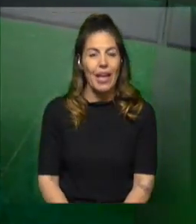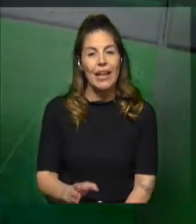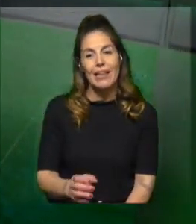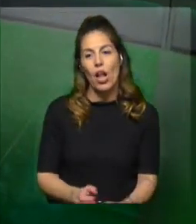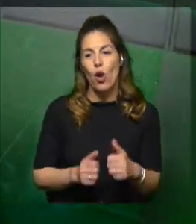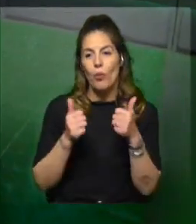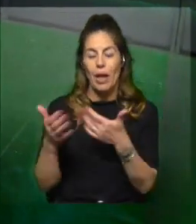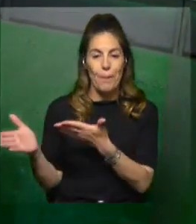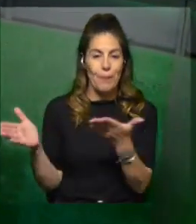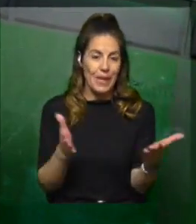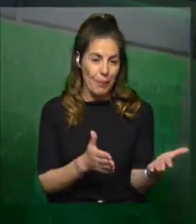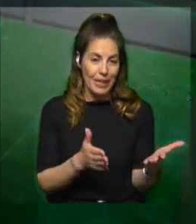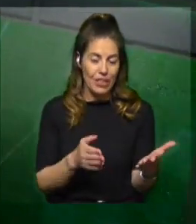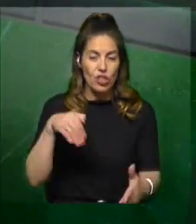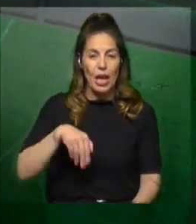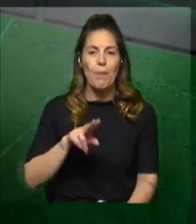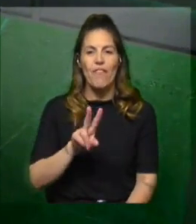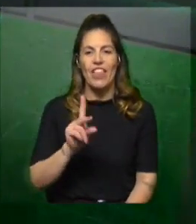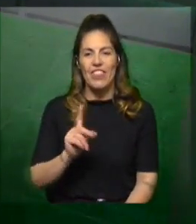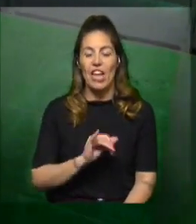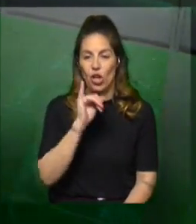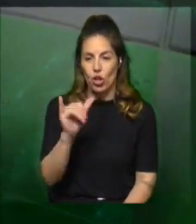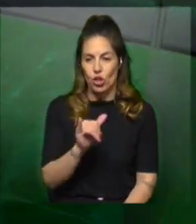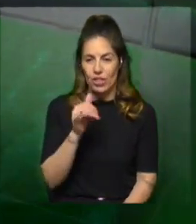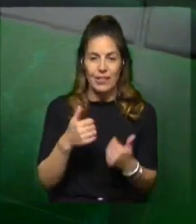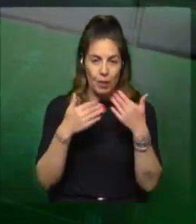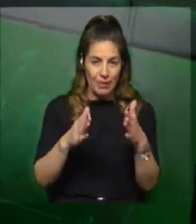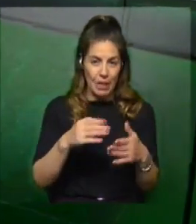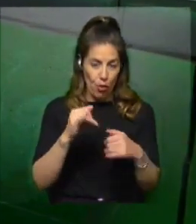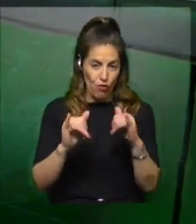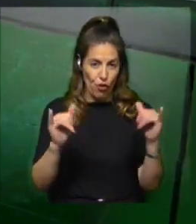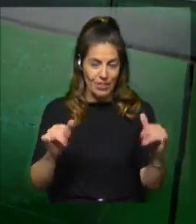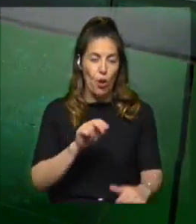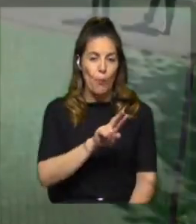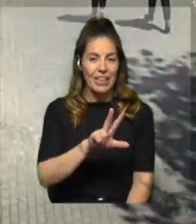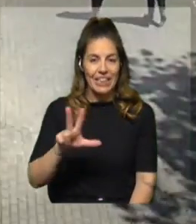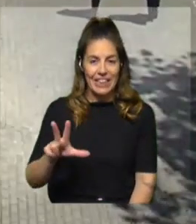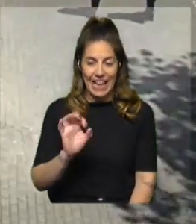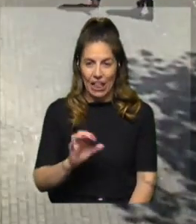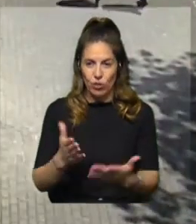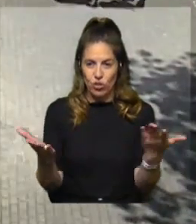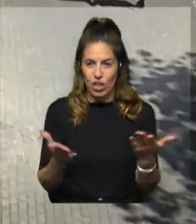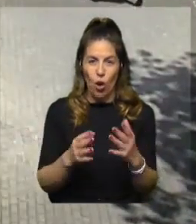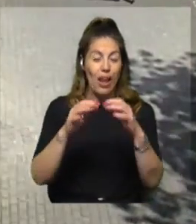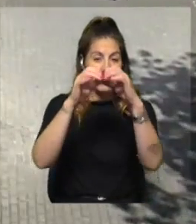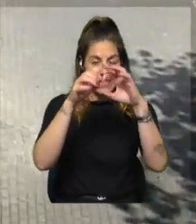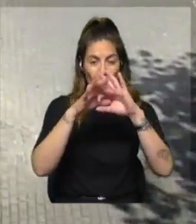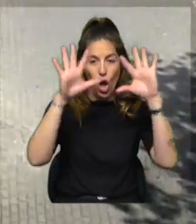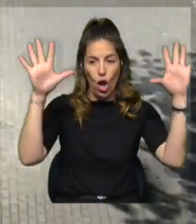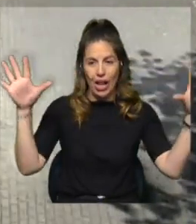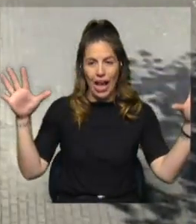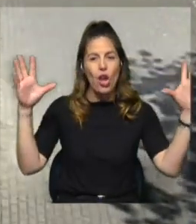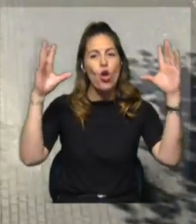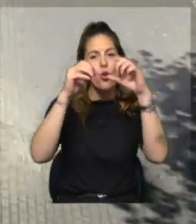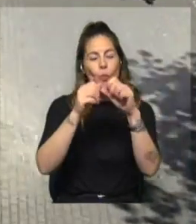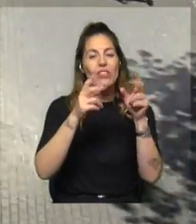¿Cómo están? Bienvenidas, bienvenidos a MBD Noticias. Comenzamos con la información. Con 23 grados a esta hora, en un cielo claro y algo nuboso,